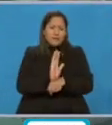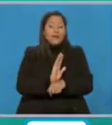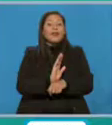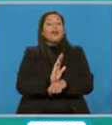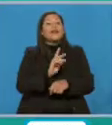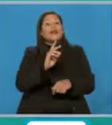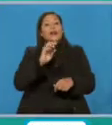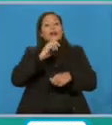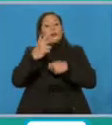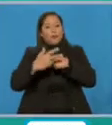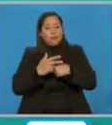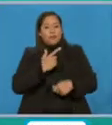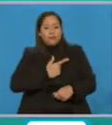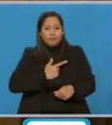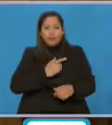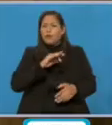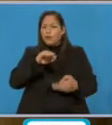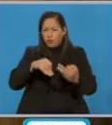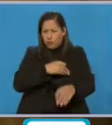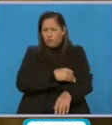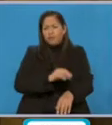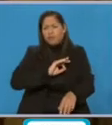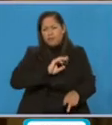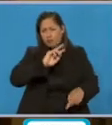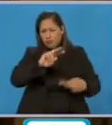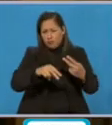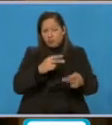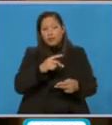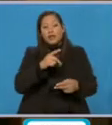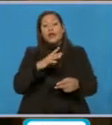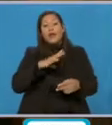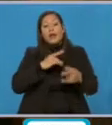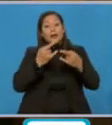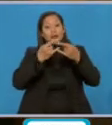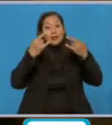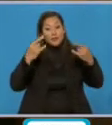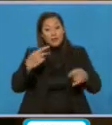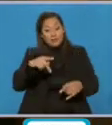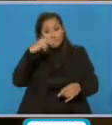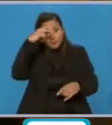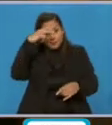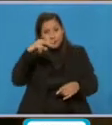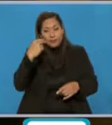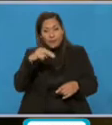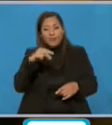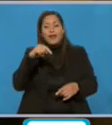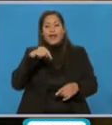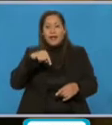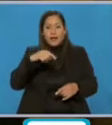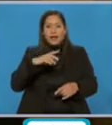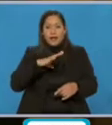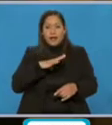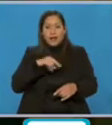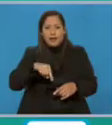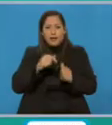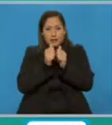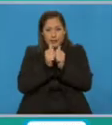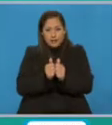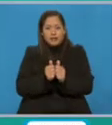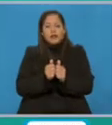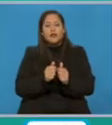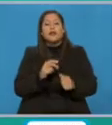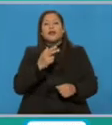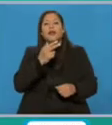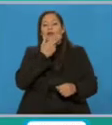europeo. Muy bien. Para toda la familia hay un documental mexicano que se llama Aquí Sigo, que lo dirige